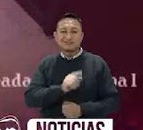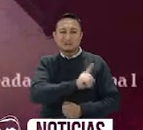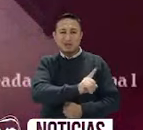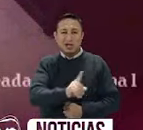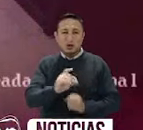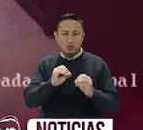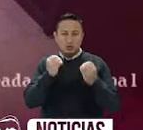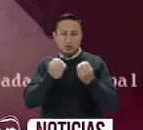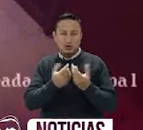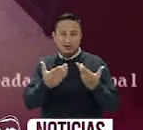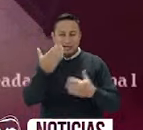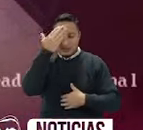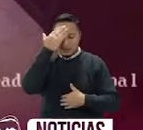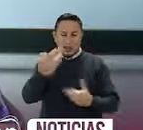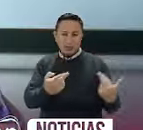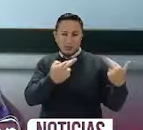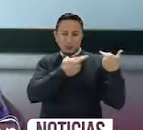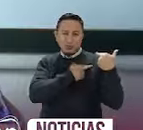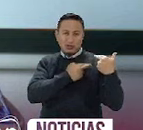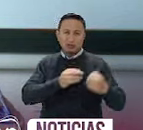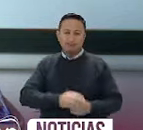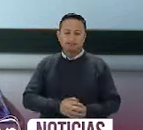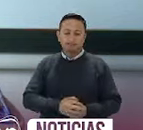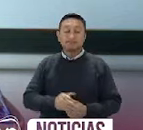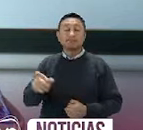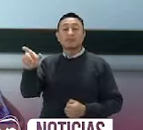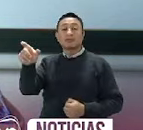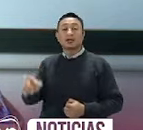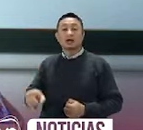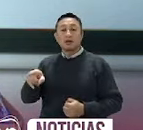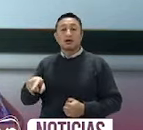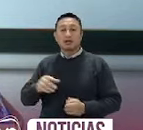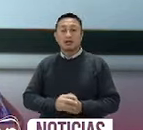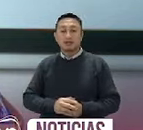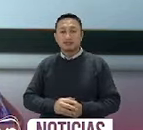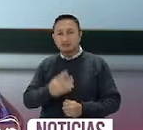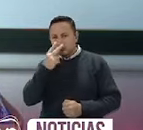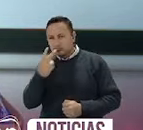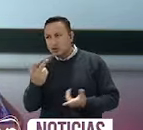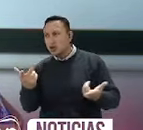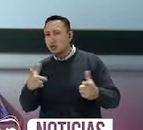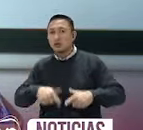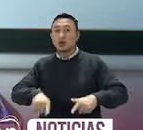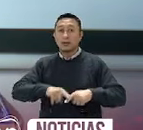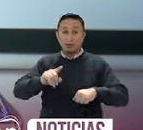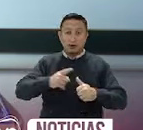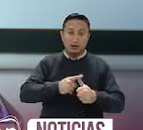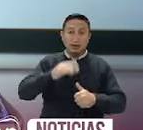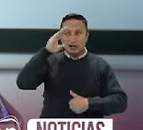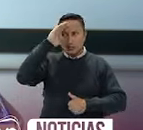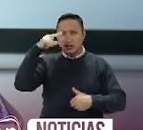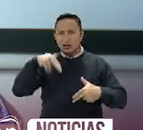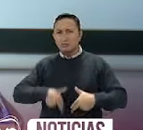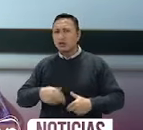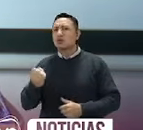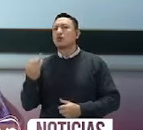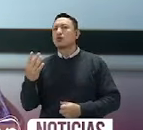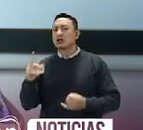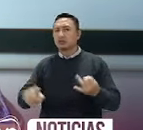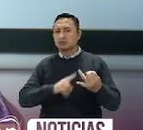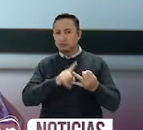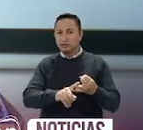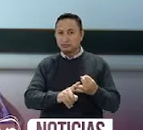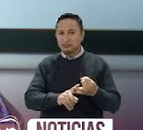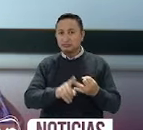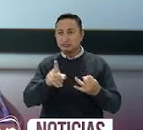un rol específico. Una persona se encarga de identificar guardias de seguridad, se encarga de identificar tal vez alarmas